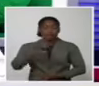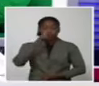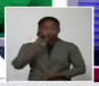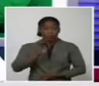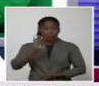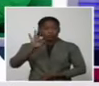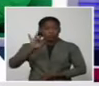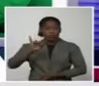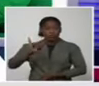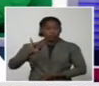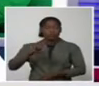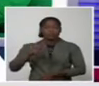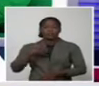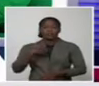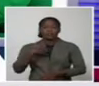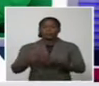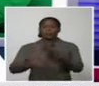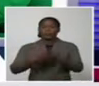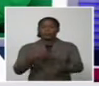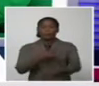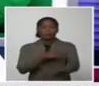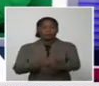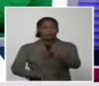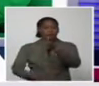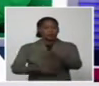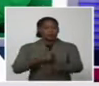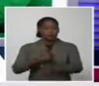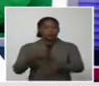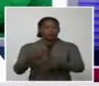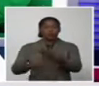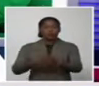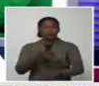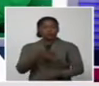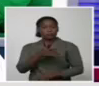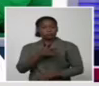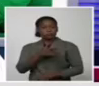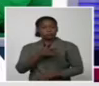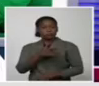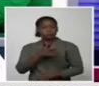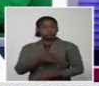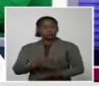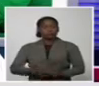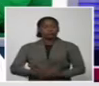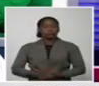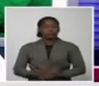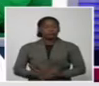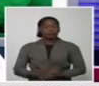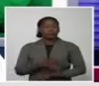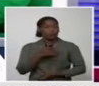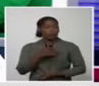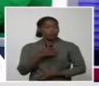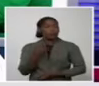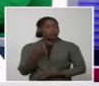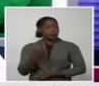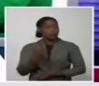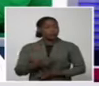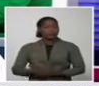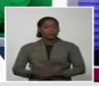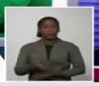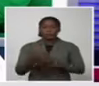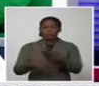arterial, cardiopatía isquémica, una miocardiopatía dilatada, una insuficiencia